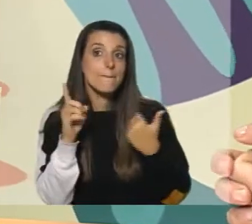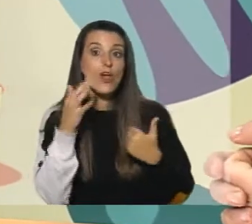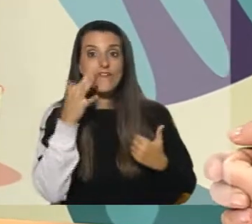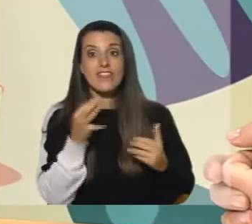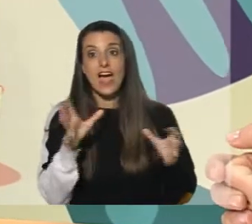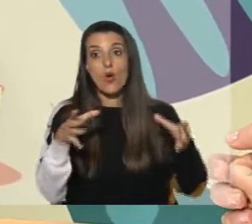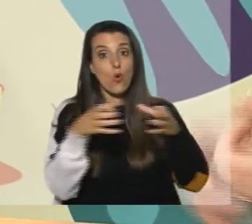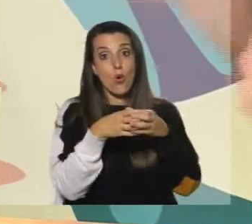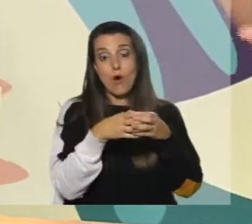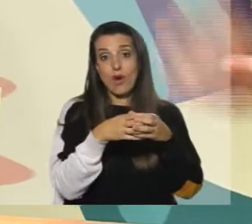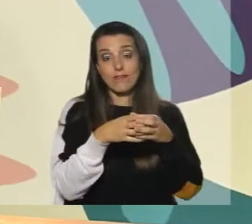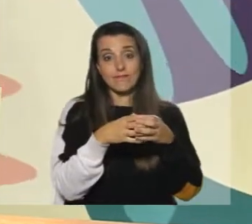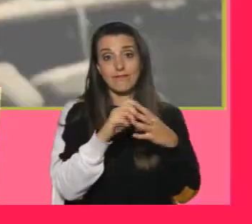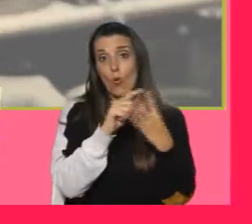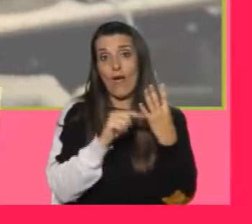presentando